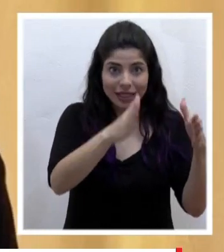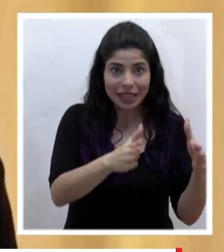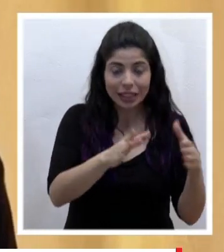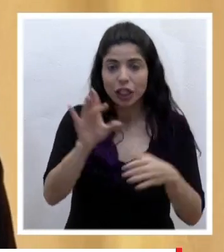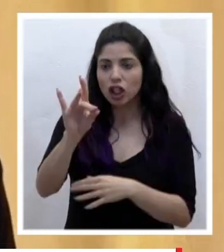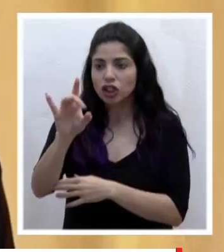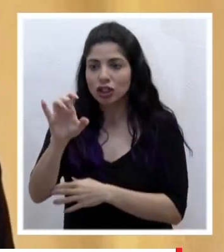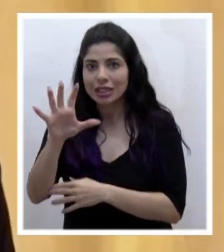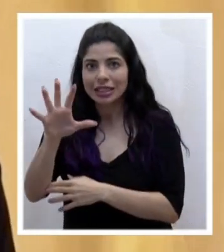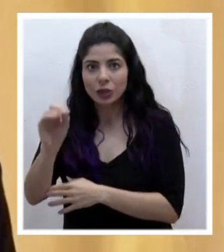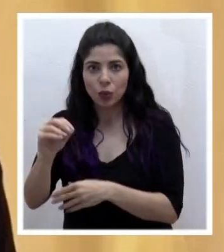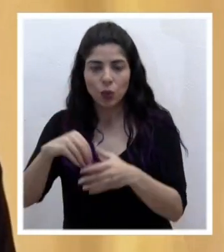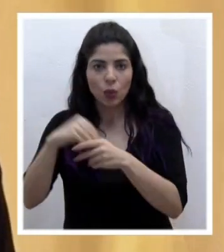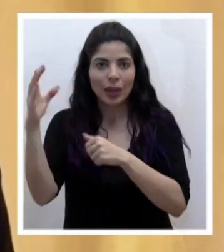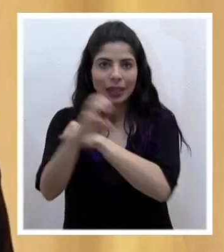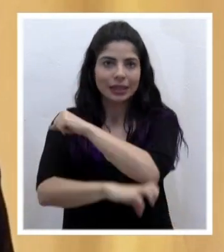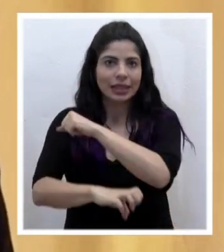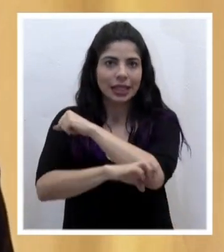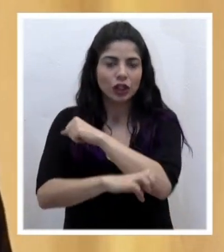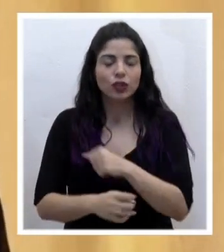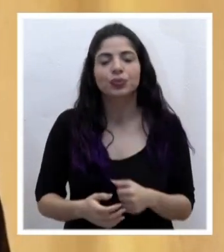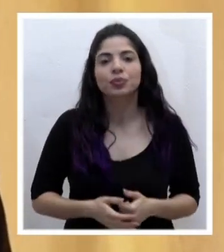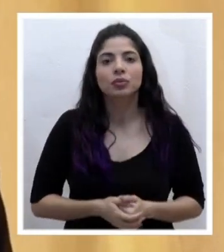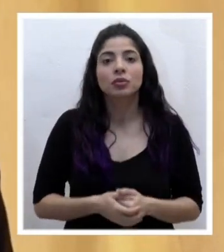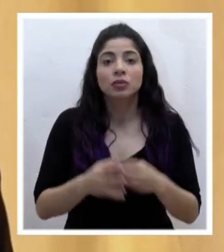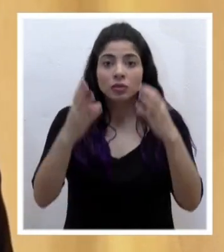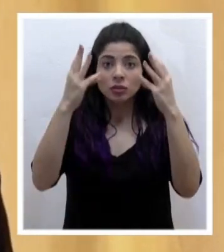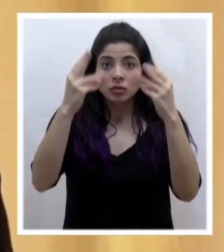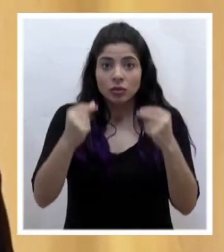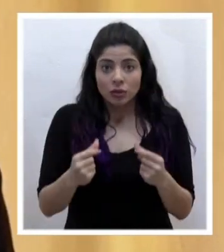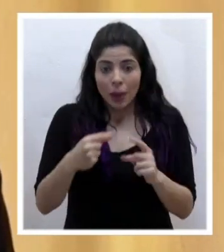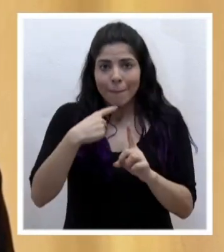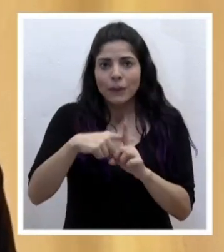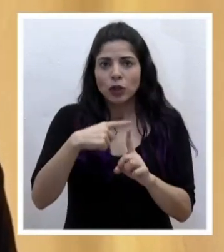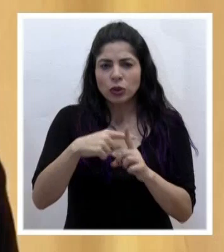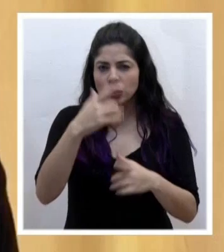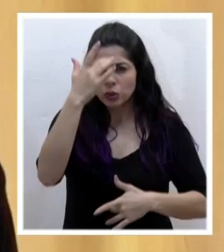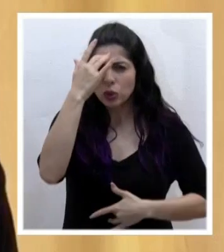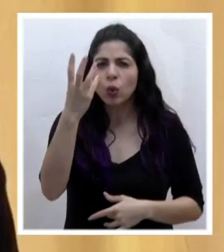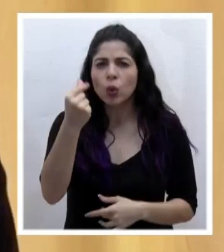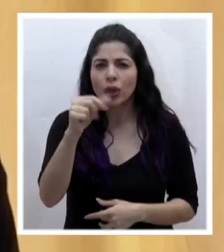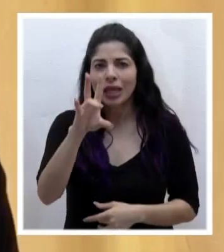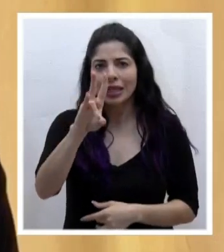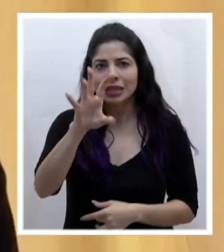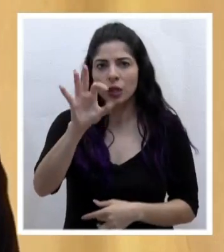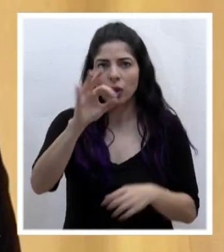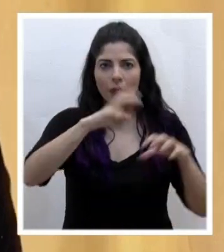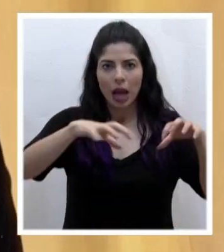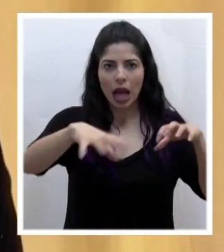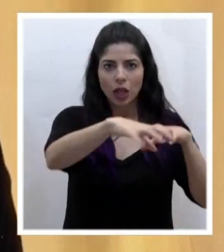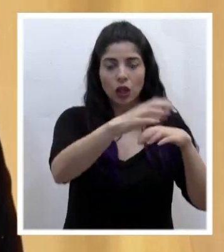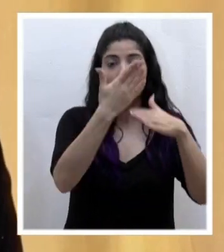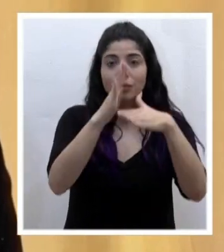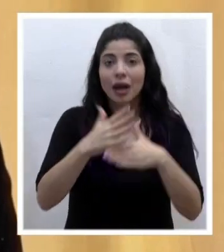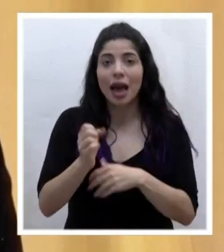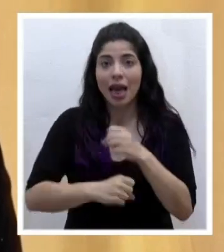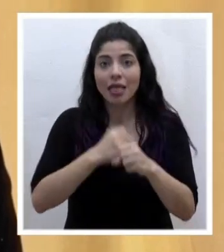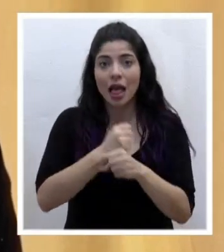y 850 son extranjeros. Se contabilizan casos positivos en 79 cantones. Por edad